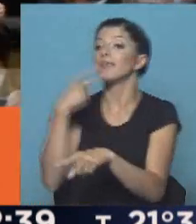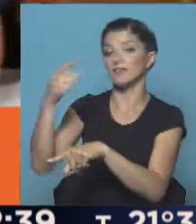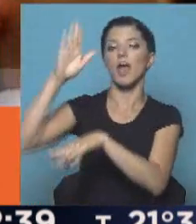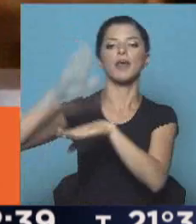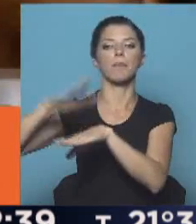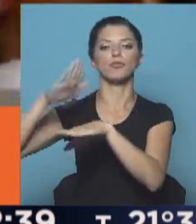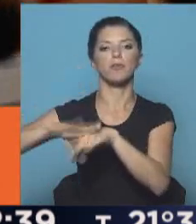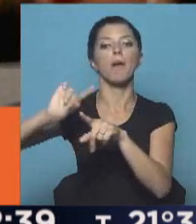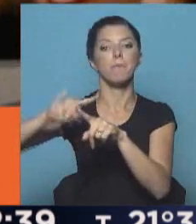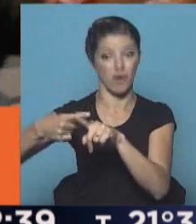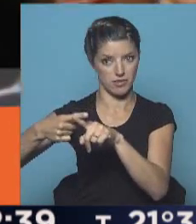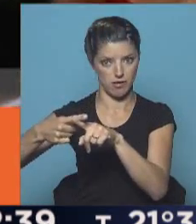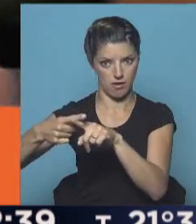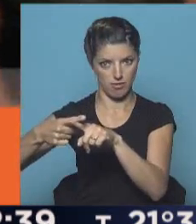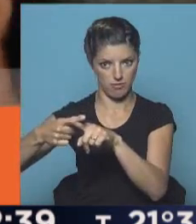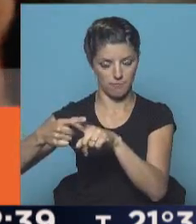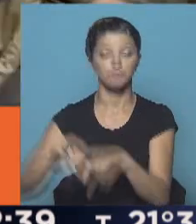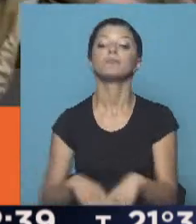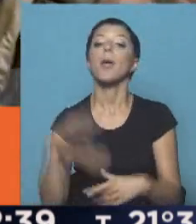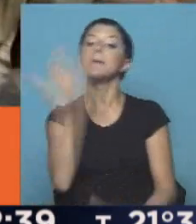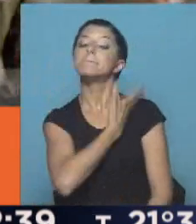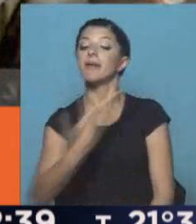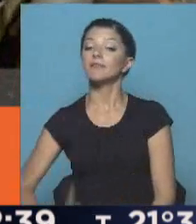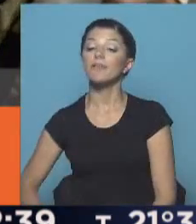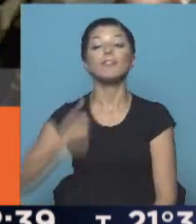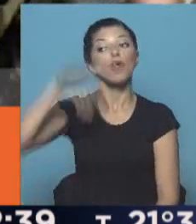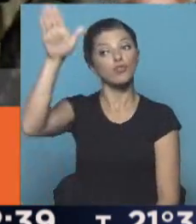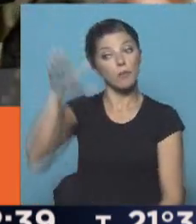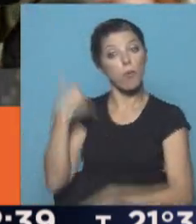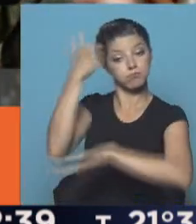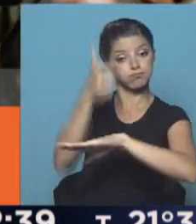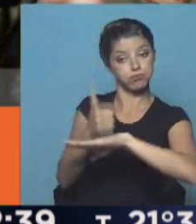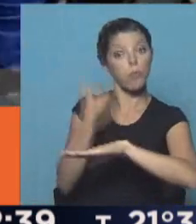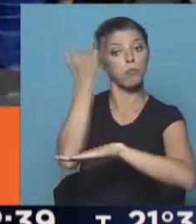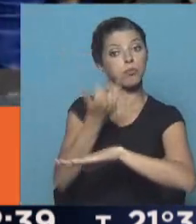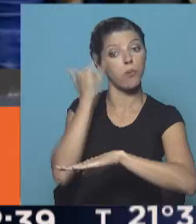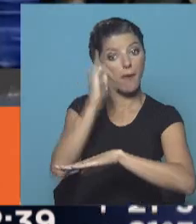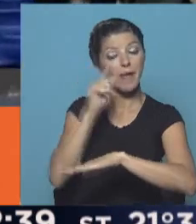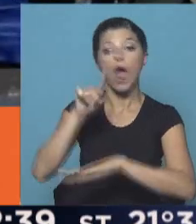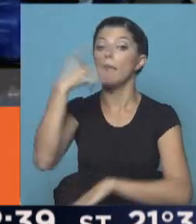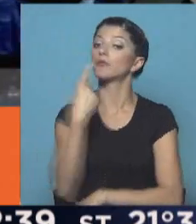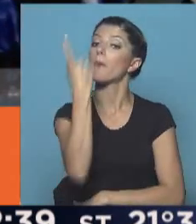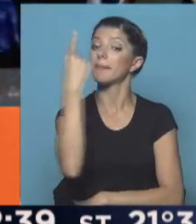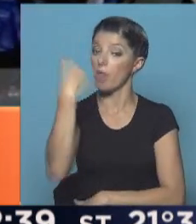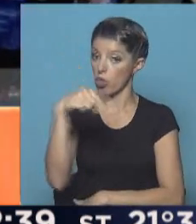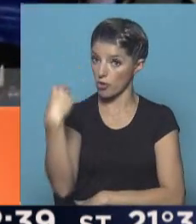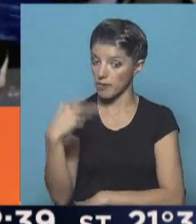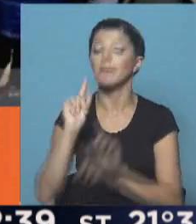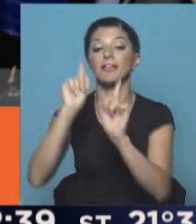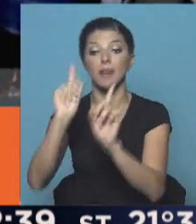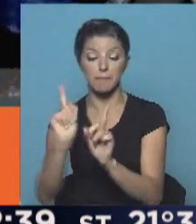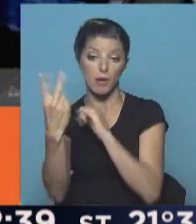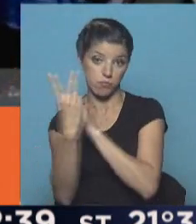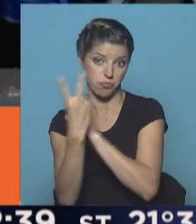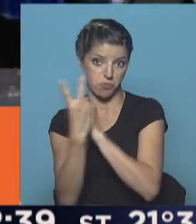responsabilidad política. Maduro fue citado para comparecer ante el cuerpo el 1 de noviembre y eventualmente ejercer su